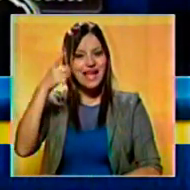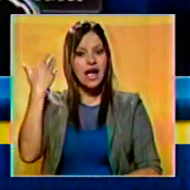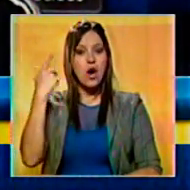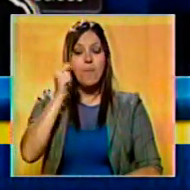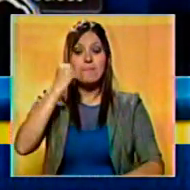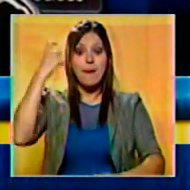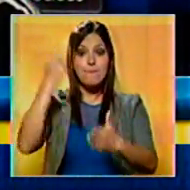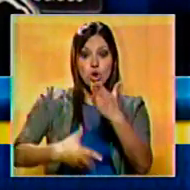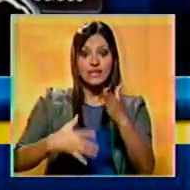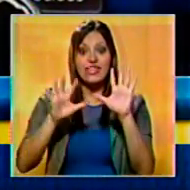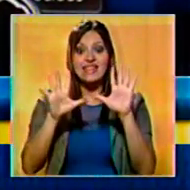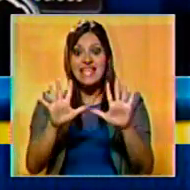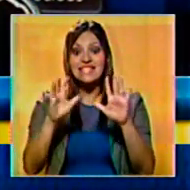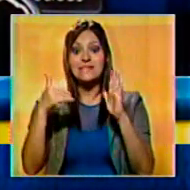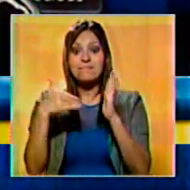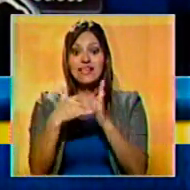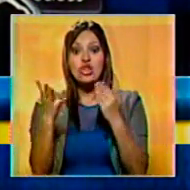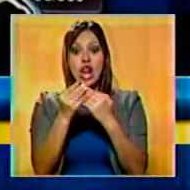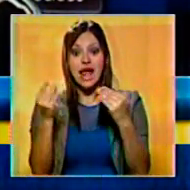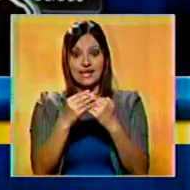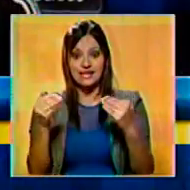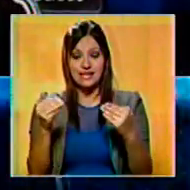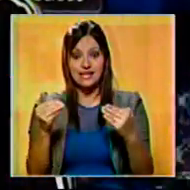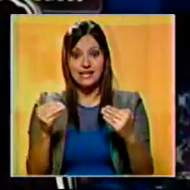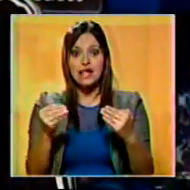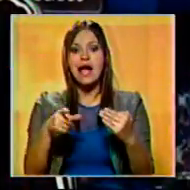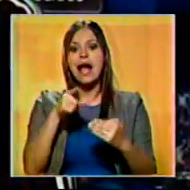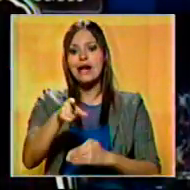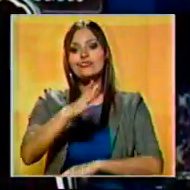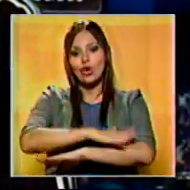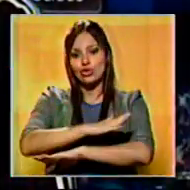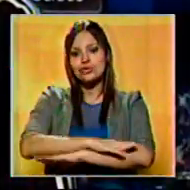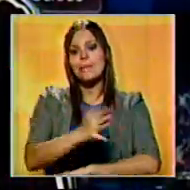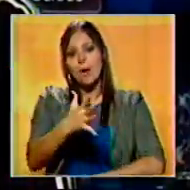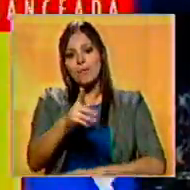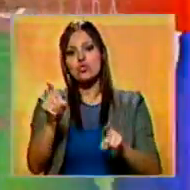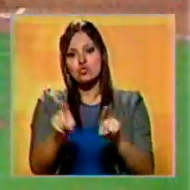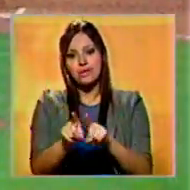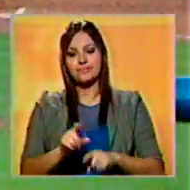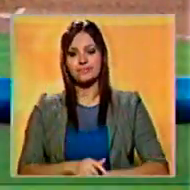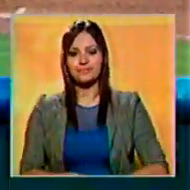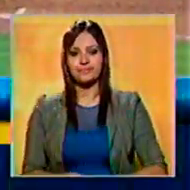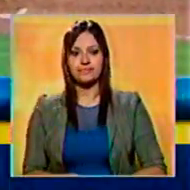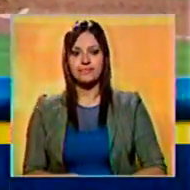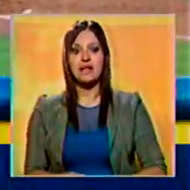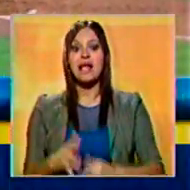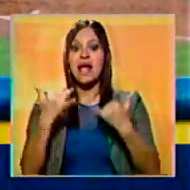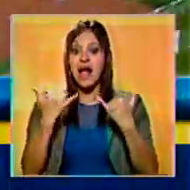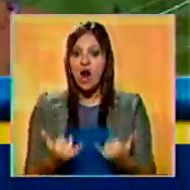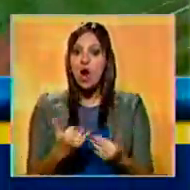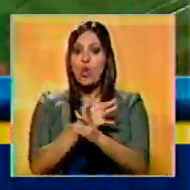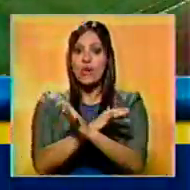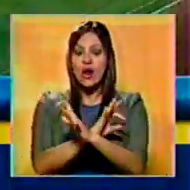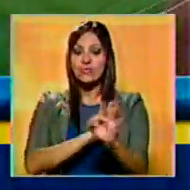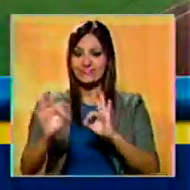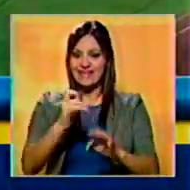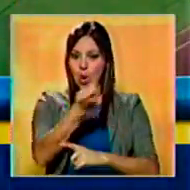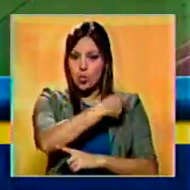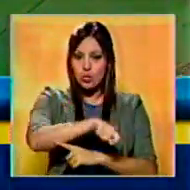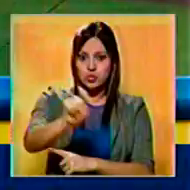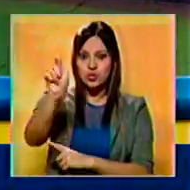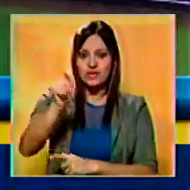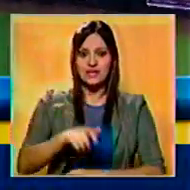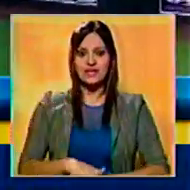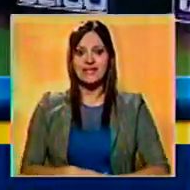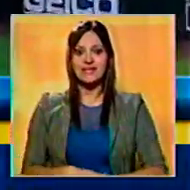multado con poco más de $10,000 por una acción similar. Pasamos ahora a los juegos de pretemporada del béisbol de las Grandes Ligas,